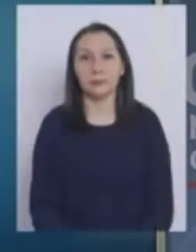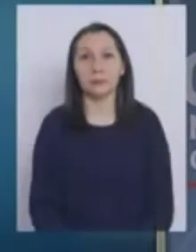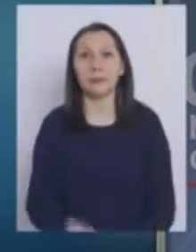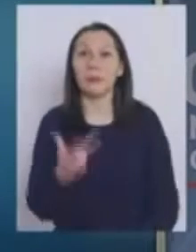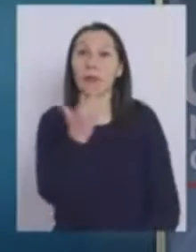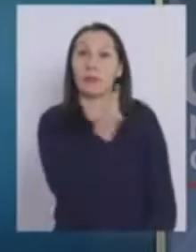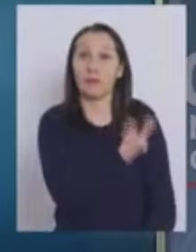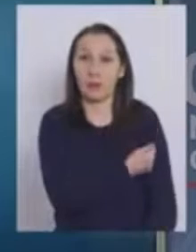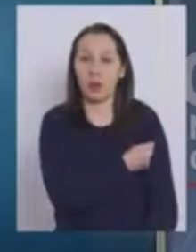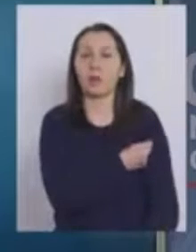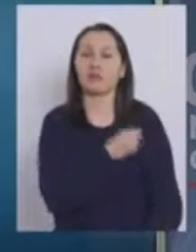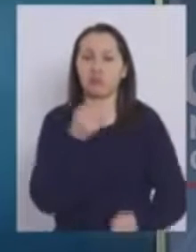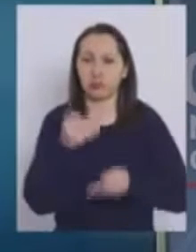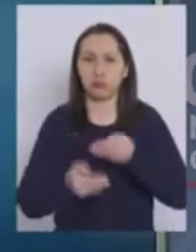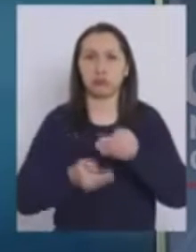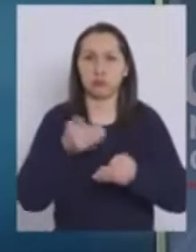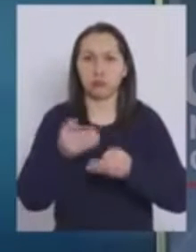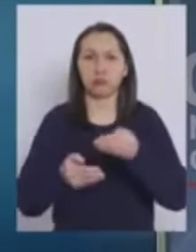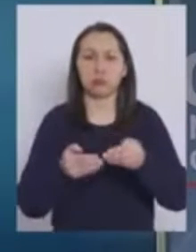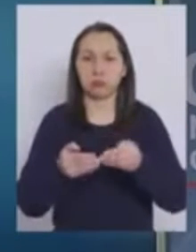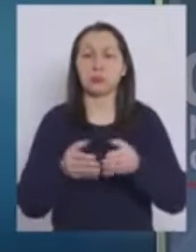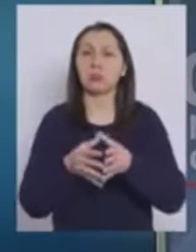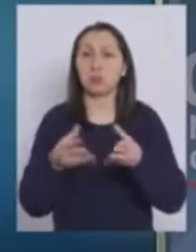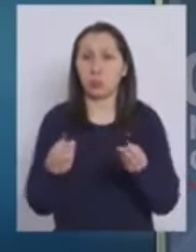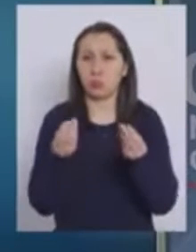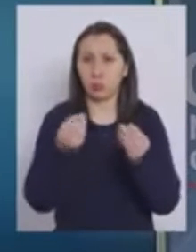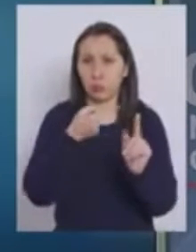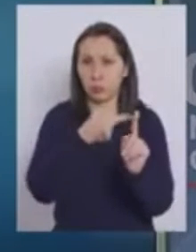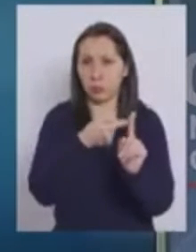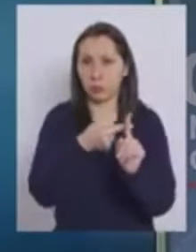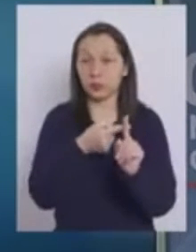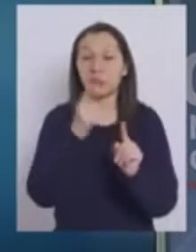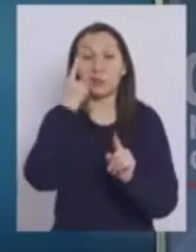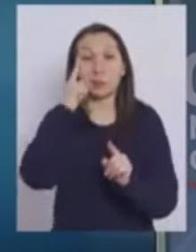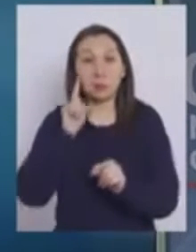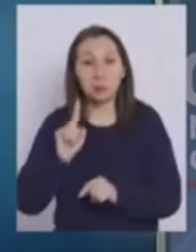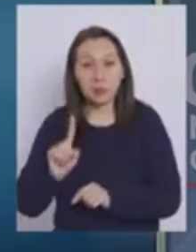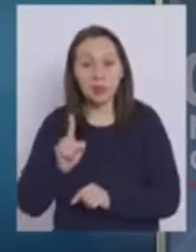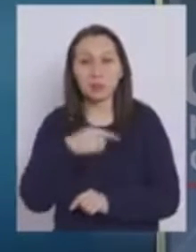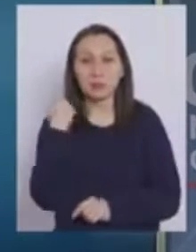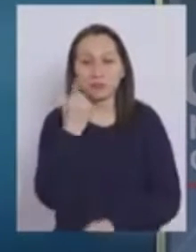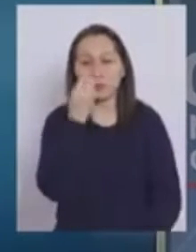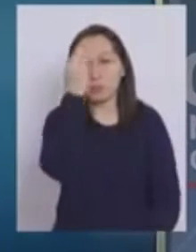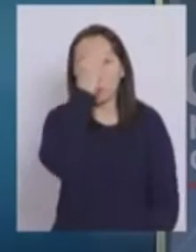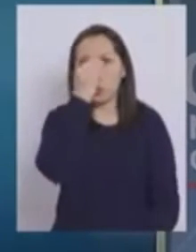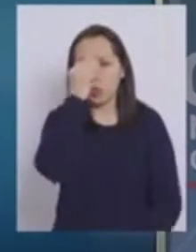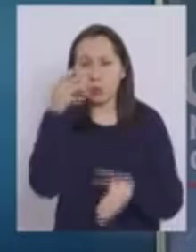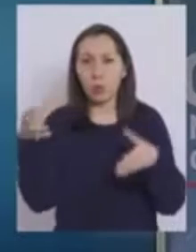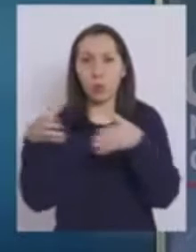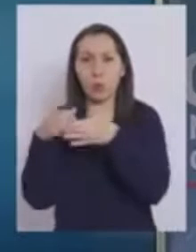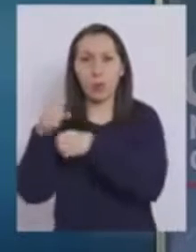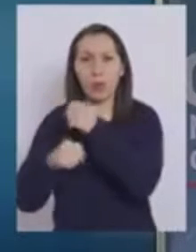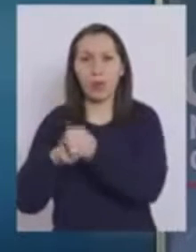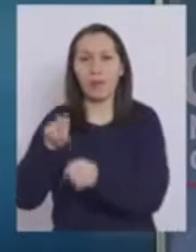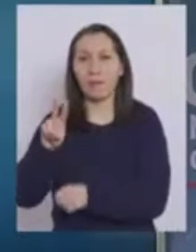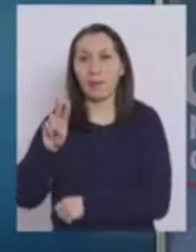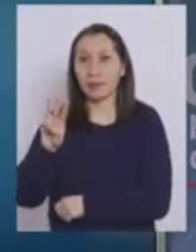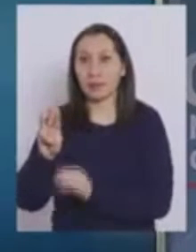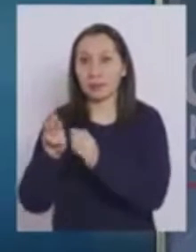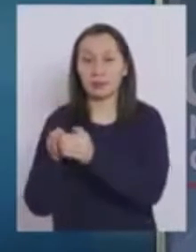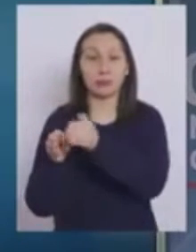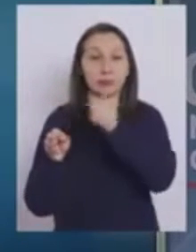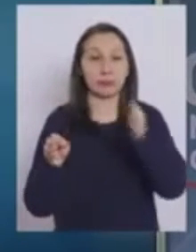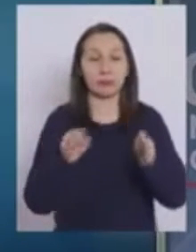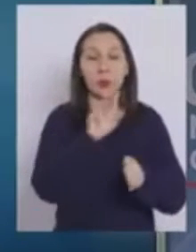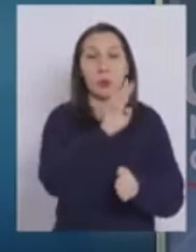La vacunación ha ido avanzando de una manera muy positiva. Sin embargo, nos preocupa el grupo de 23 a 49